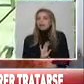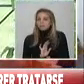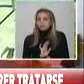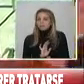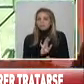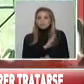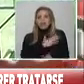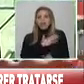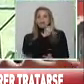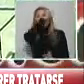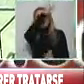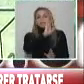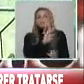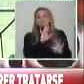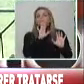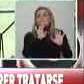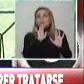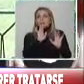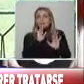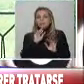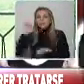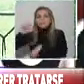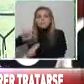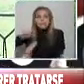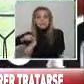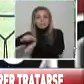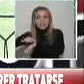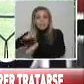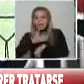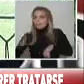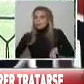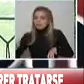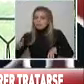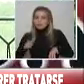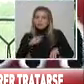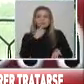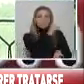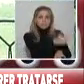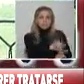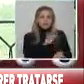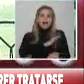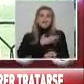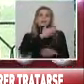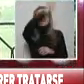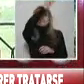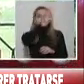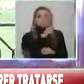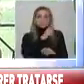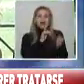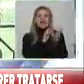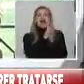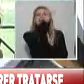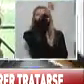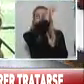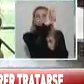imprescindible. Para mí es absolutamente imprescindible. Para mí. Lo que estoy diciéndole, Mauro, para mí es imprescindible. Lo que quiero decir es que una cosa es el amor hacia Cristo y